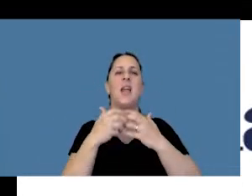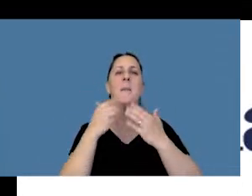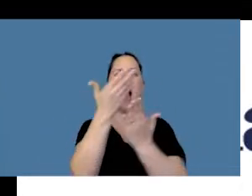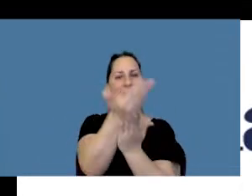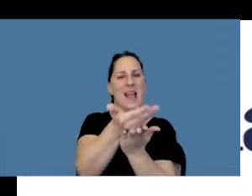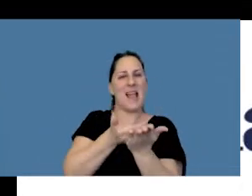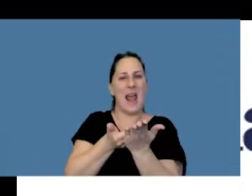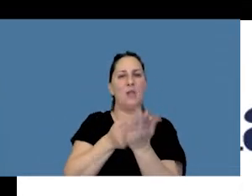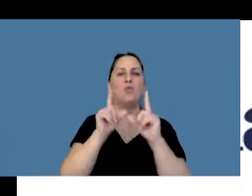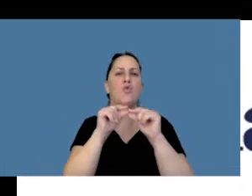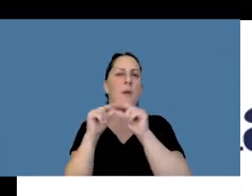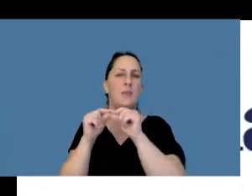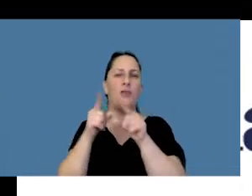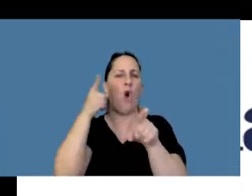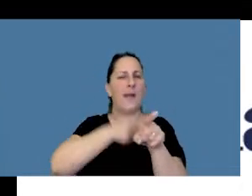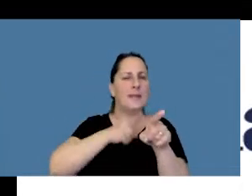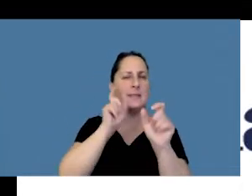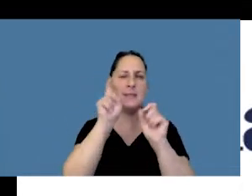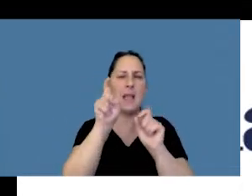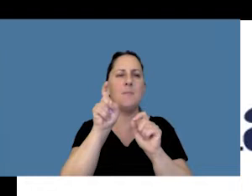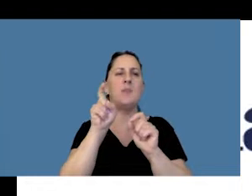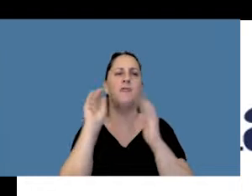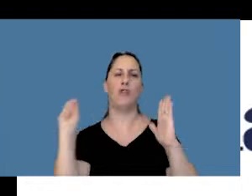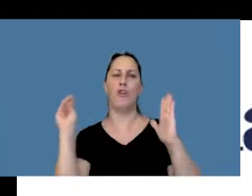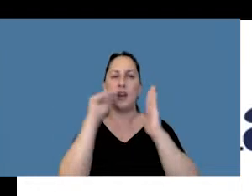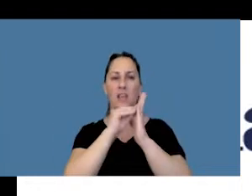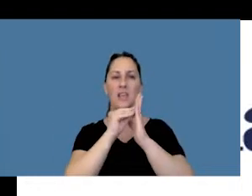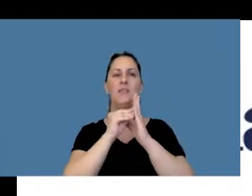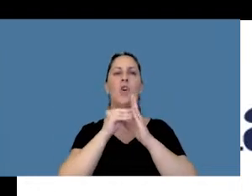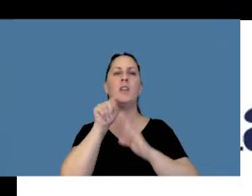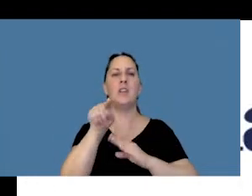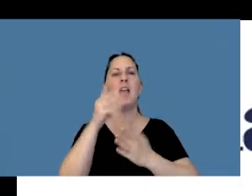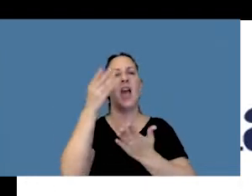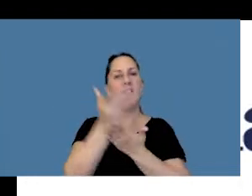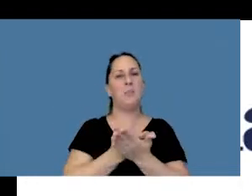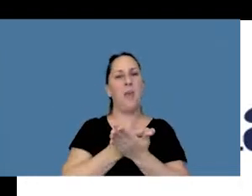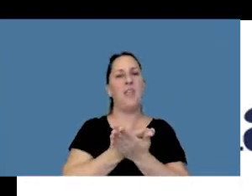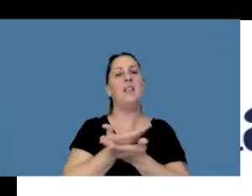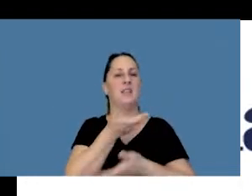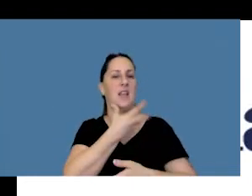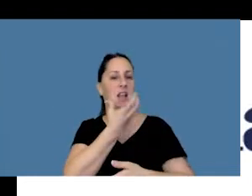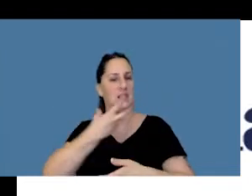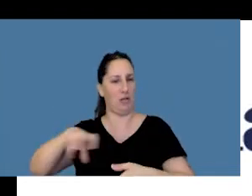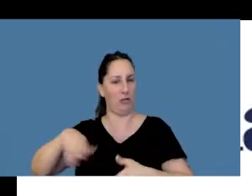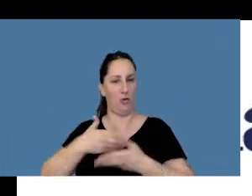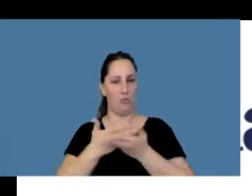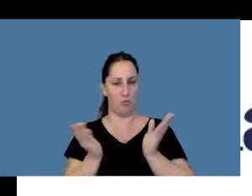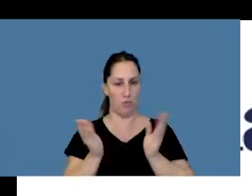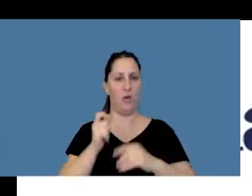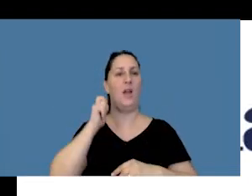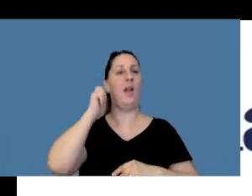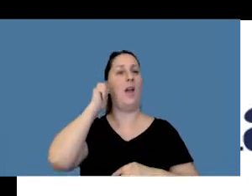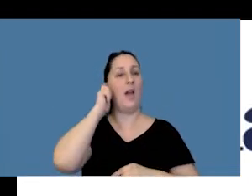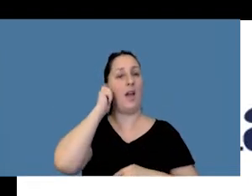caratulación, numeración, seguimiento y registración de actuaciones y expedientes del sector público. Este GD